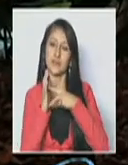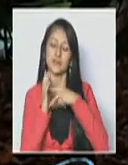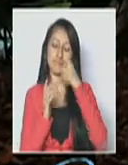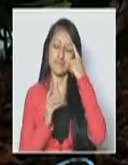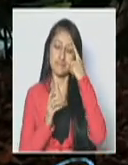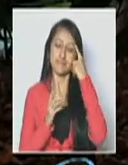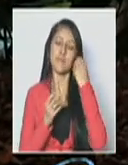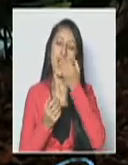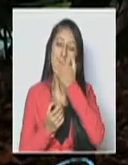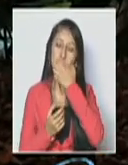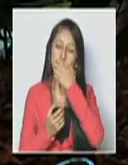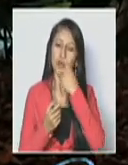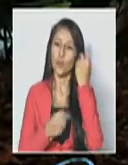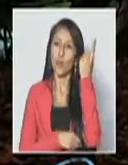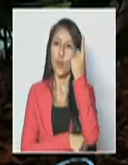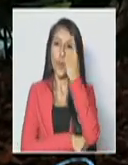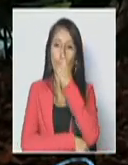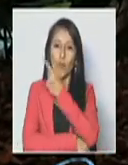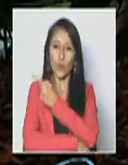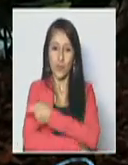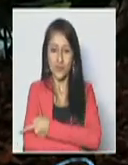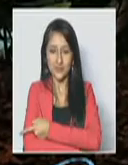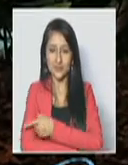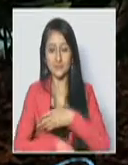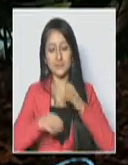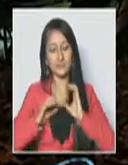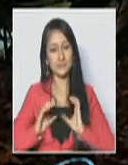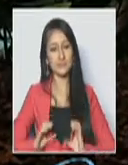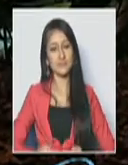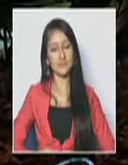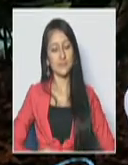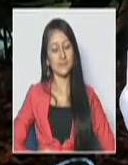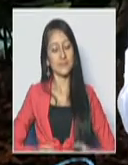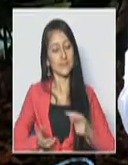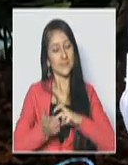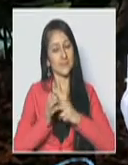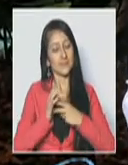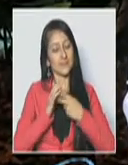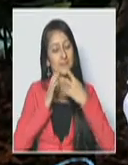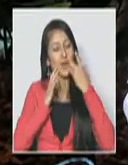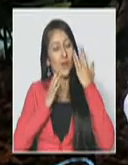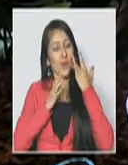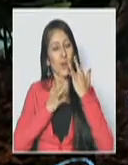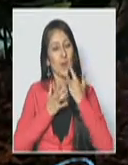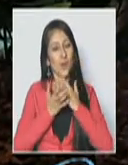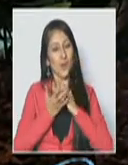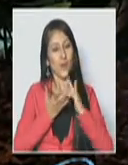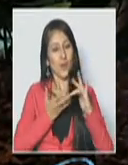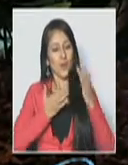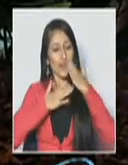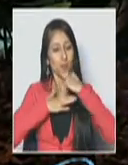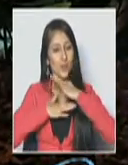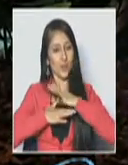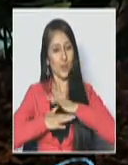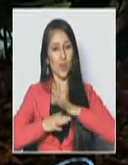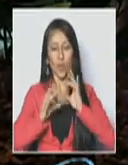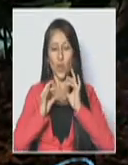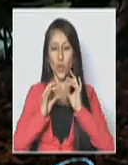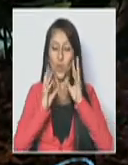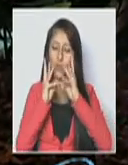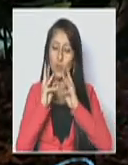consumiendo fruta durante todo un día el cuerpo entra en alcalinidad disminuye el dolor